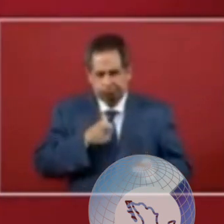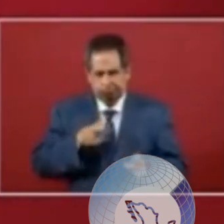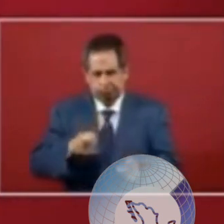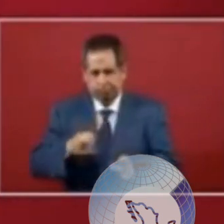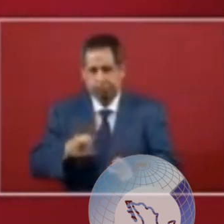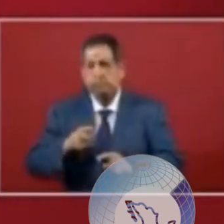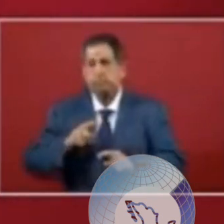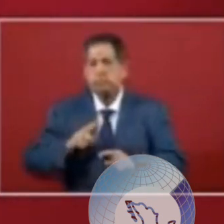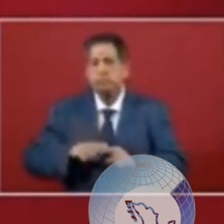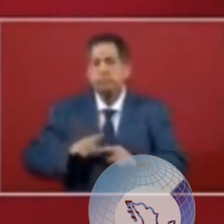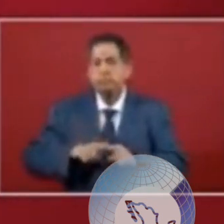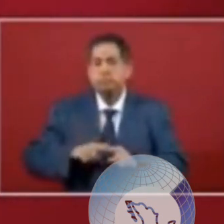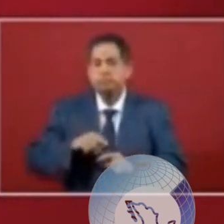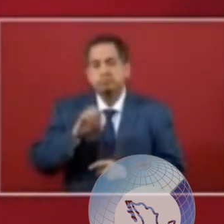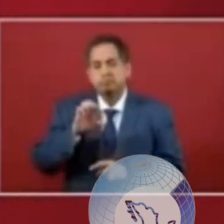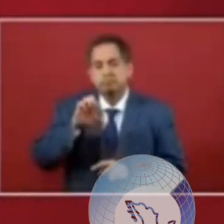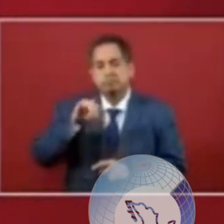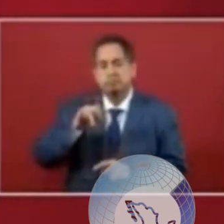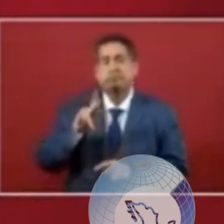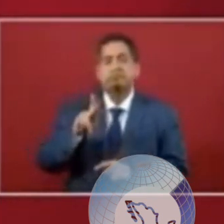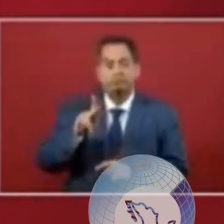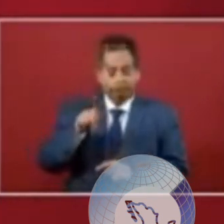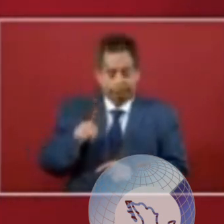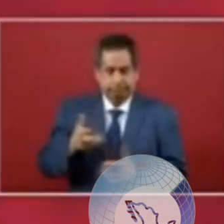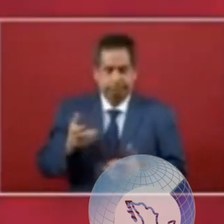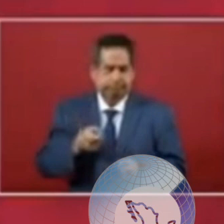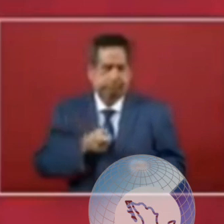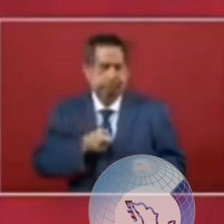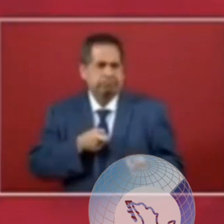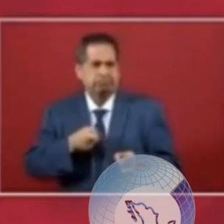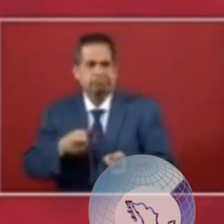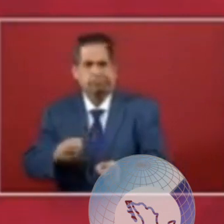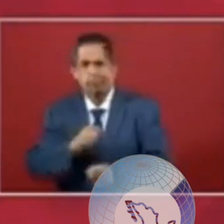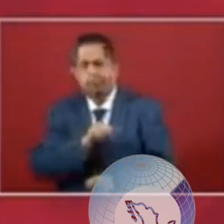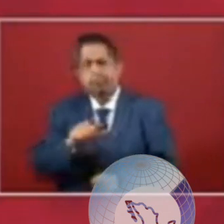fue dirigida por el Estado Mayor Presidencial.